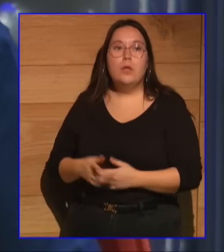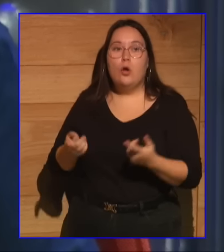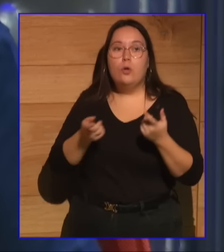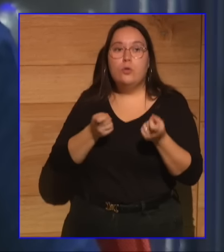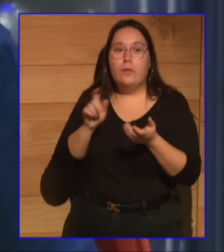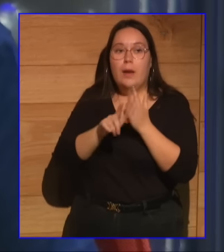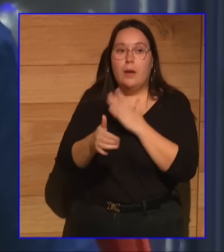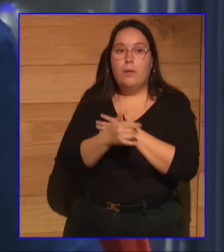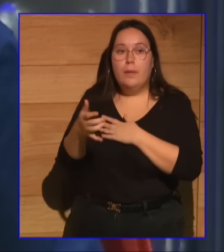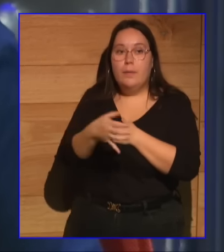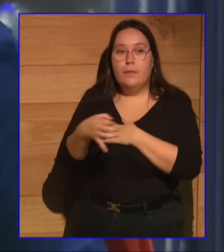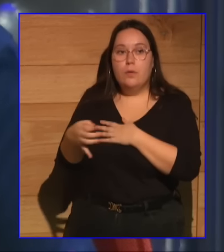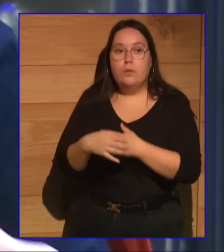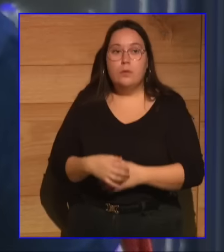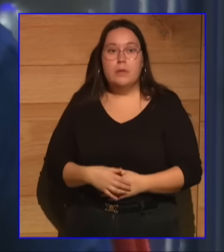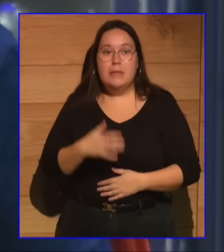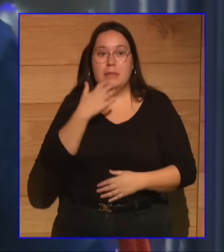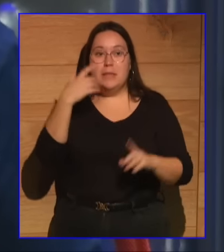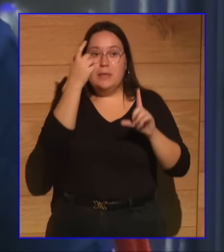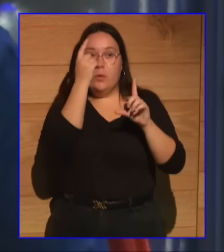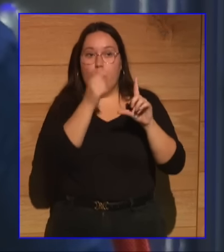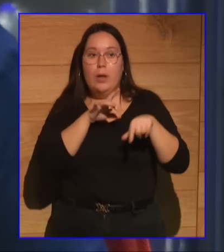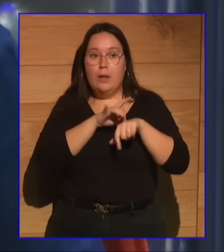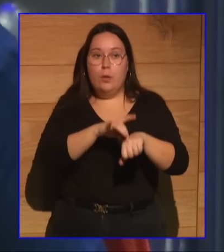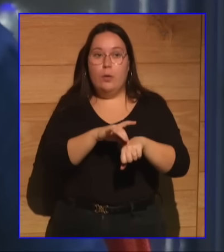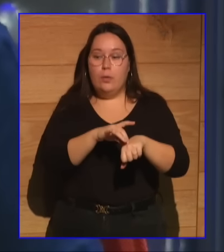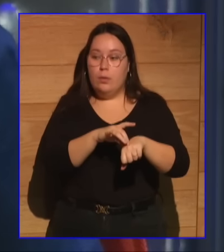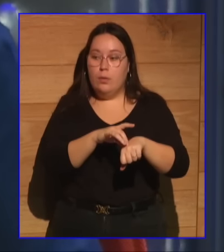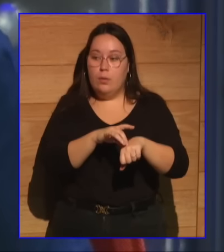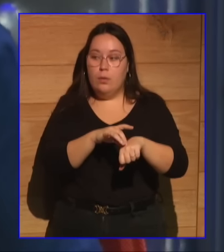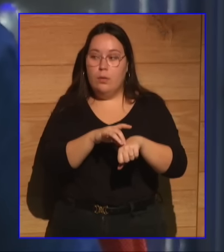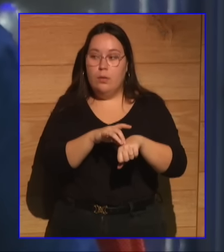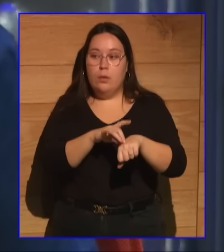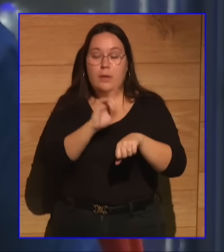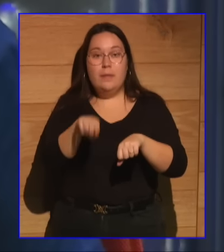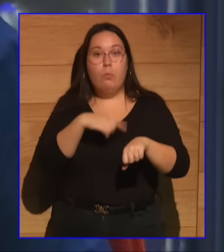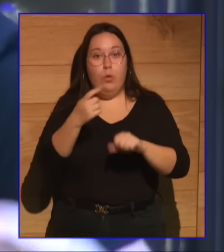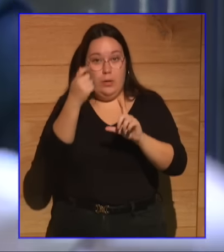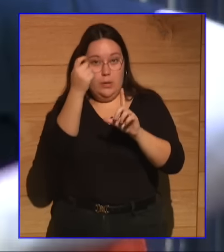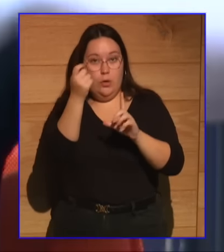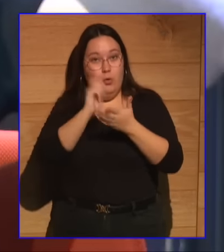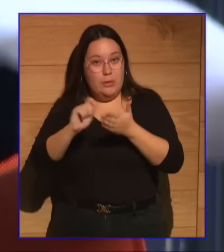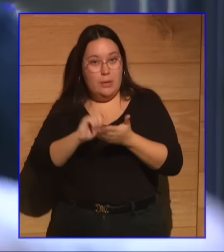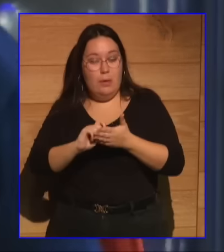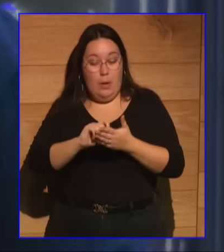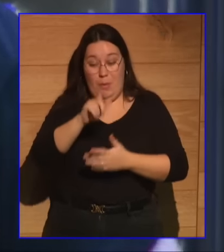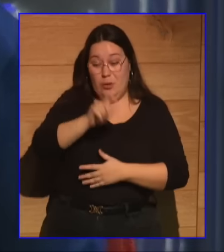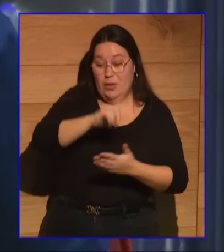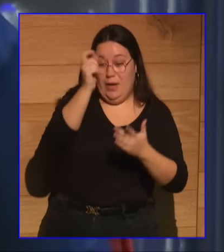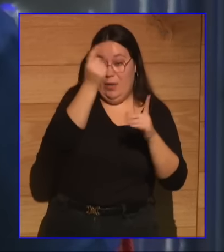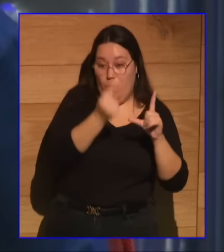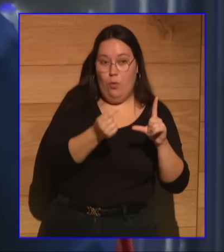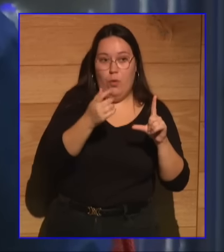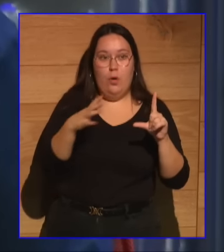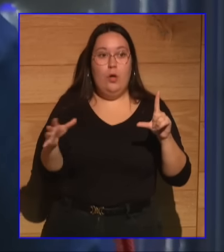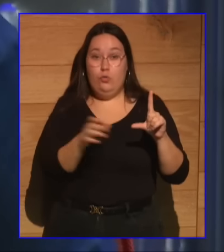lenguaje y de la perfección, que te dibuja el guión para que David Koepp luego vaya y lo escriba. Para un tío que te hace dibujos que, según todo el